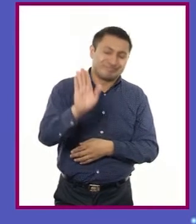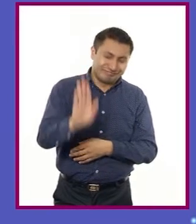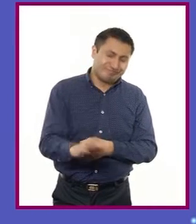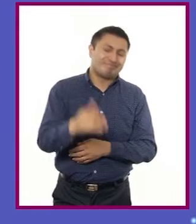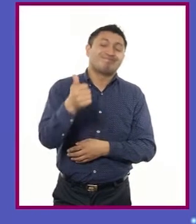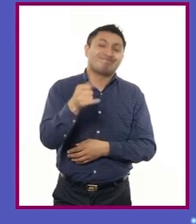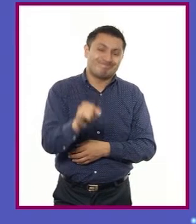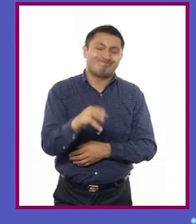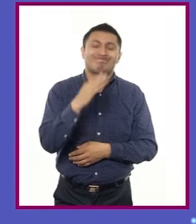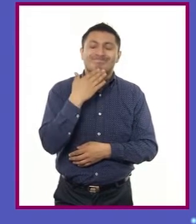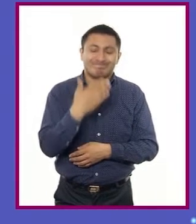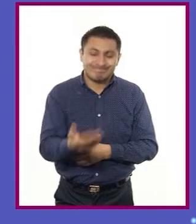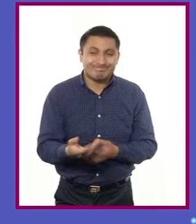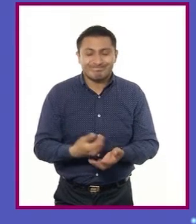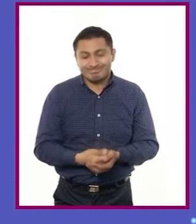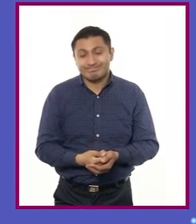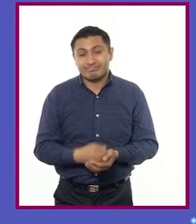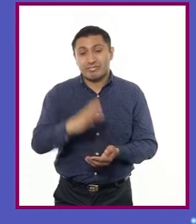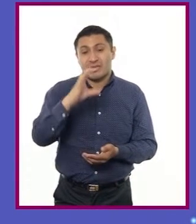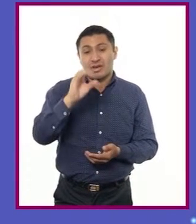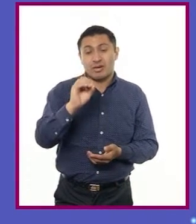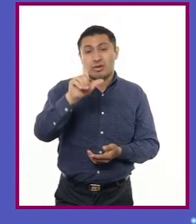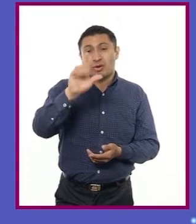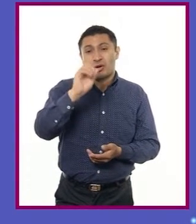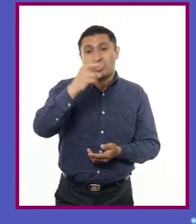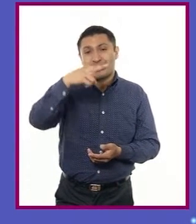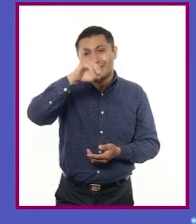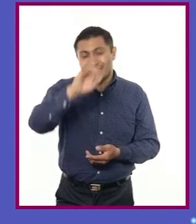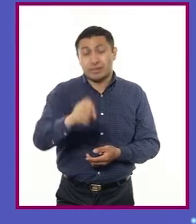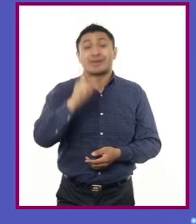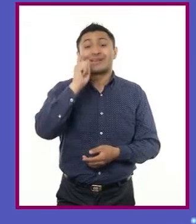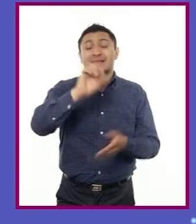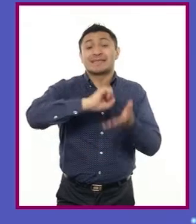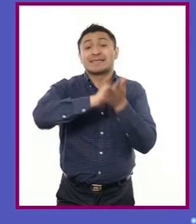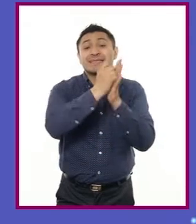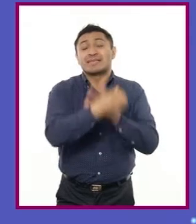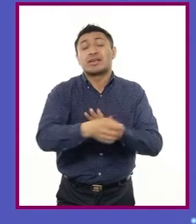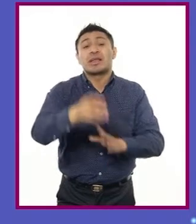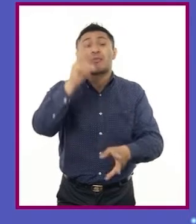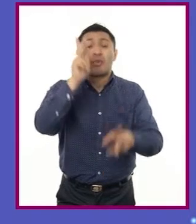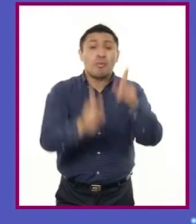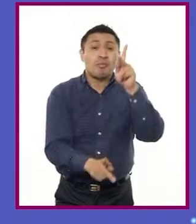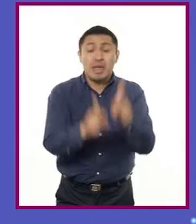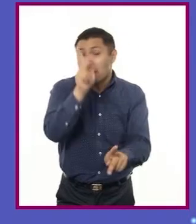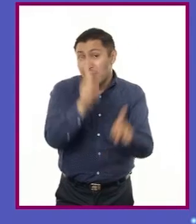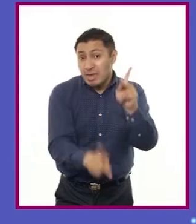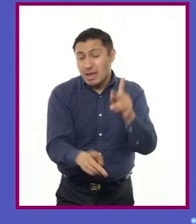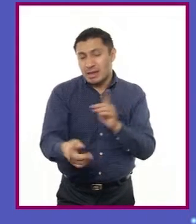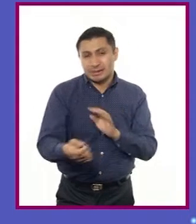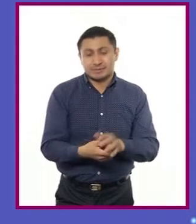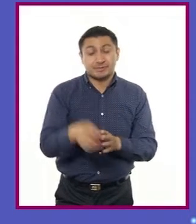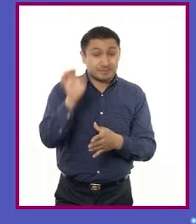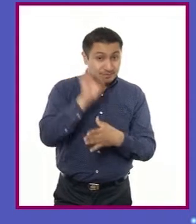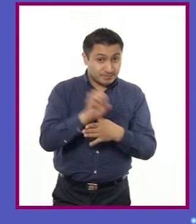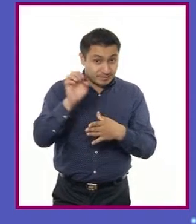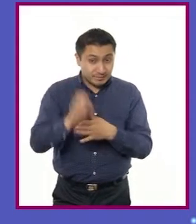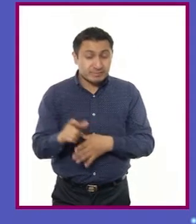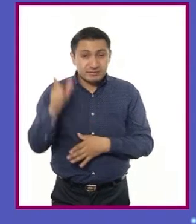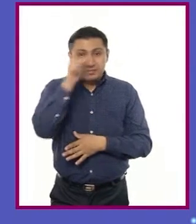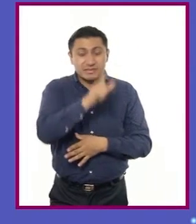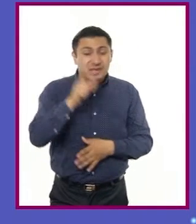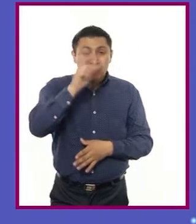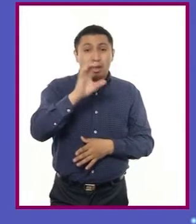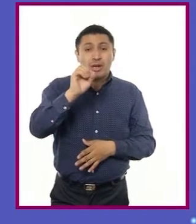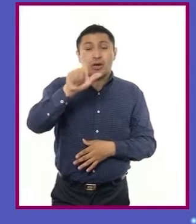interpretarse. Coloquio es sinónimo de conversación. Por tanto, el lenguaje coloquial es el